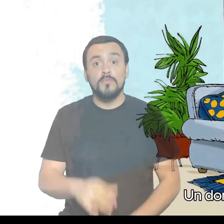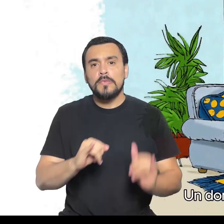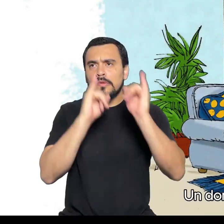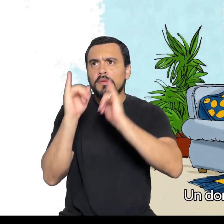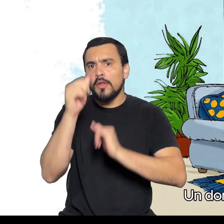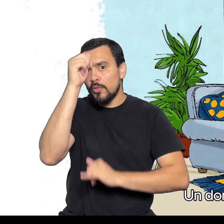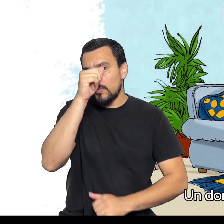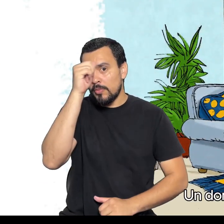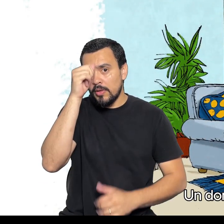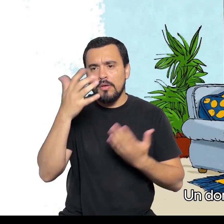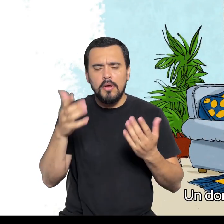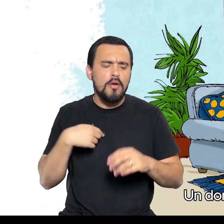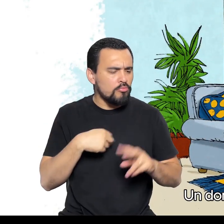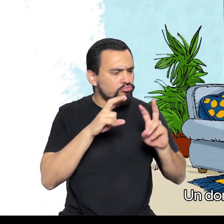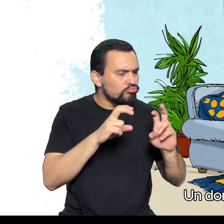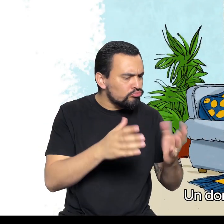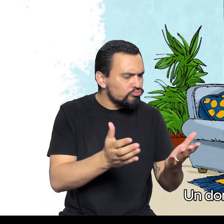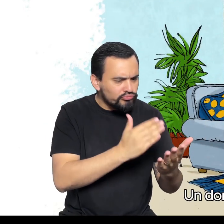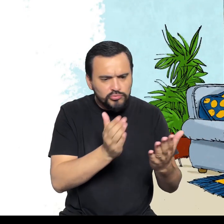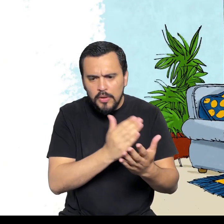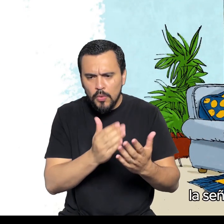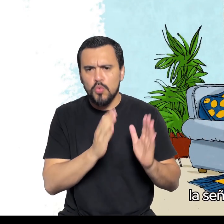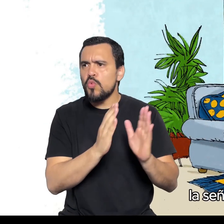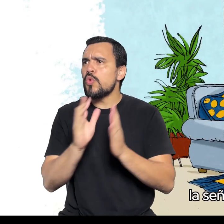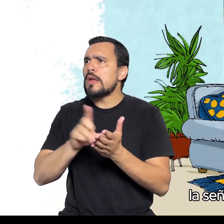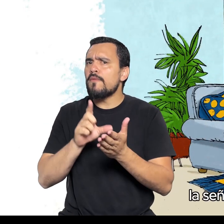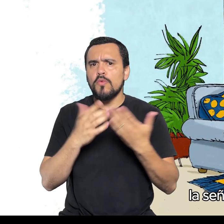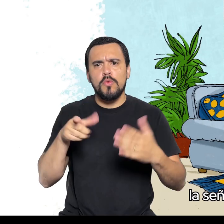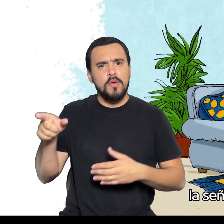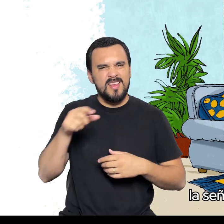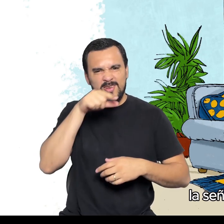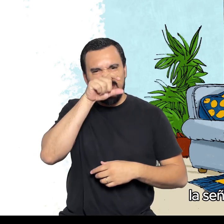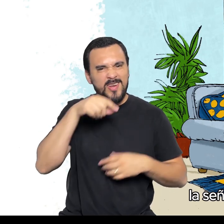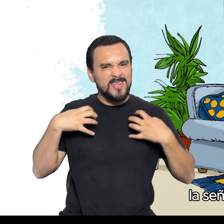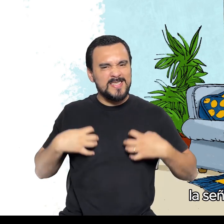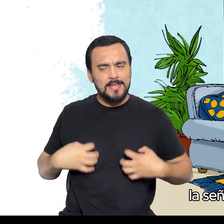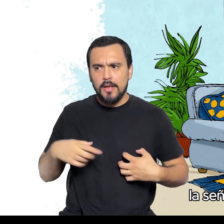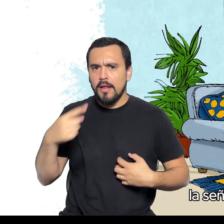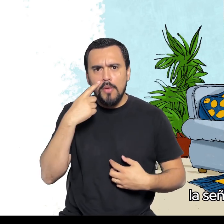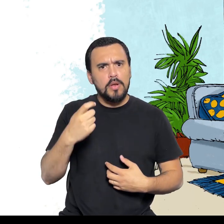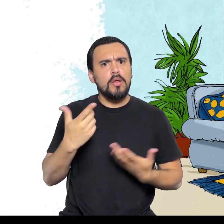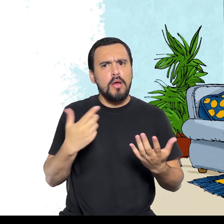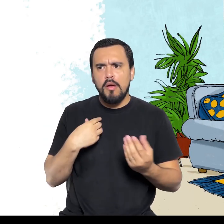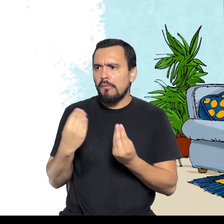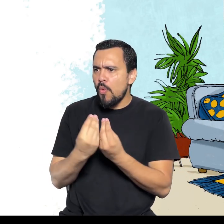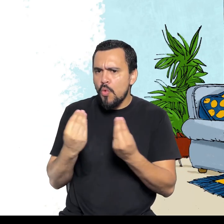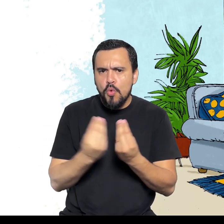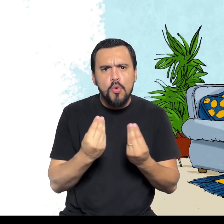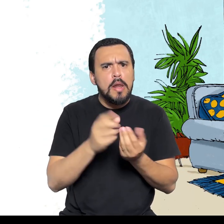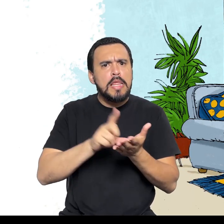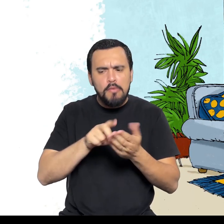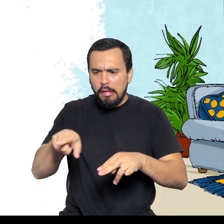Un domingo, mientras revisaba su biblioteca, la señorita Tocay se dio cuenta de que tenía muchos